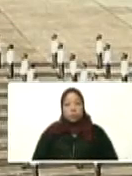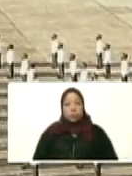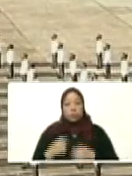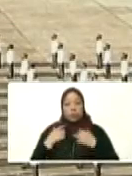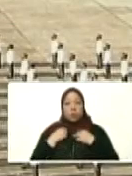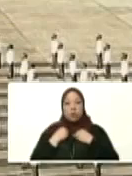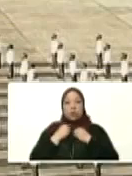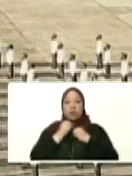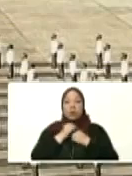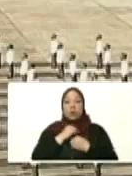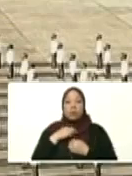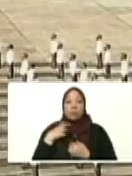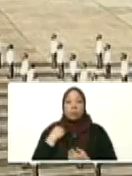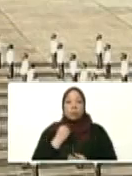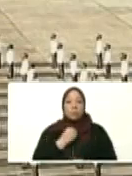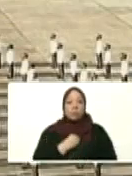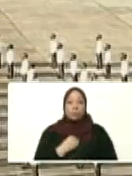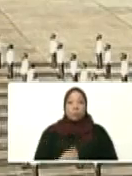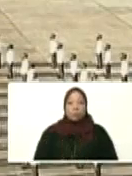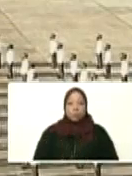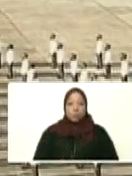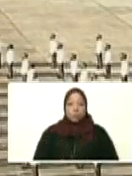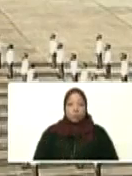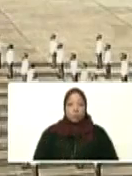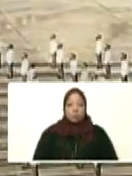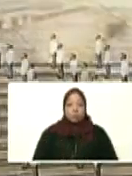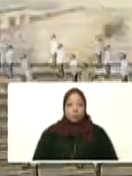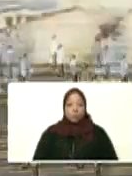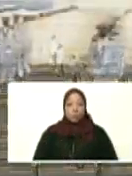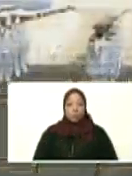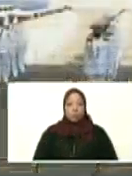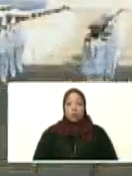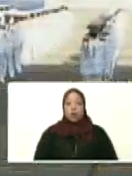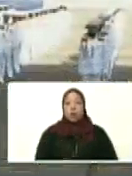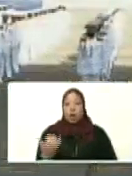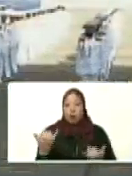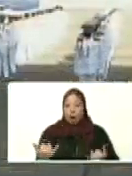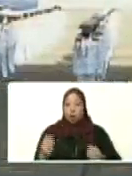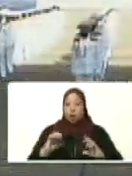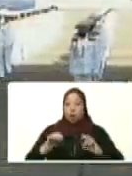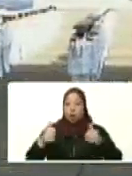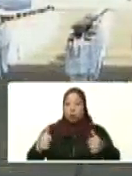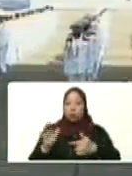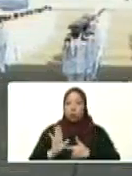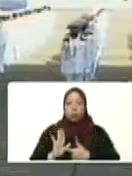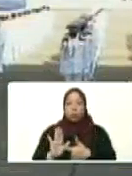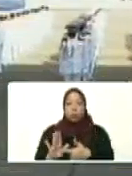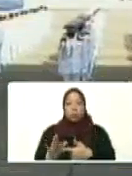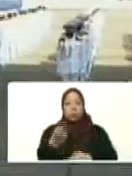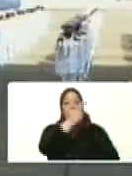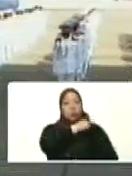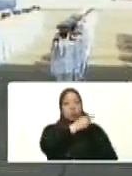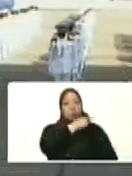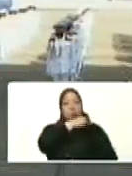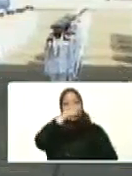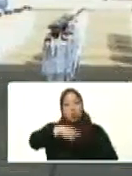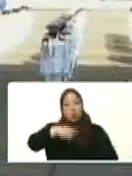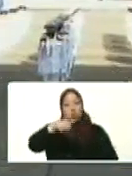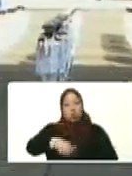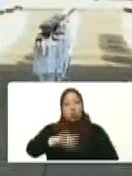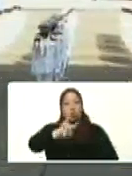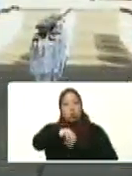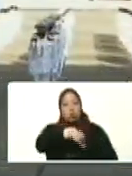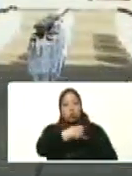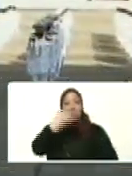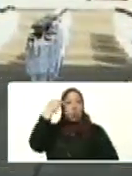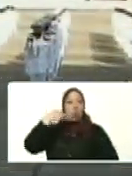Palabras del teniente Omar Andrés Romero López, en representación de los oficiales egresados de la